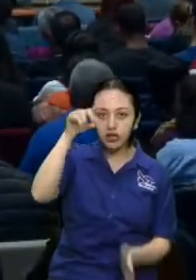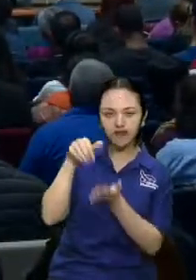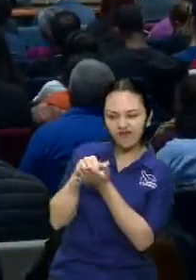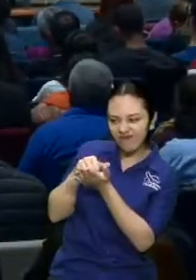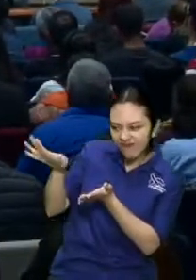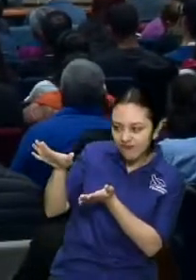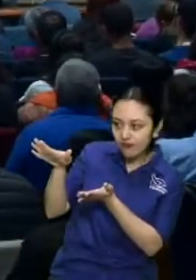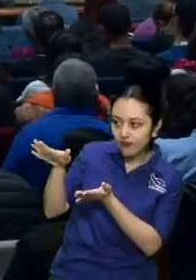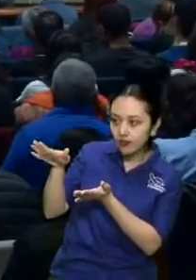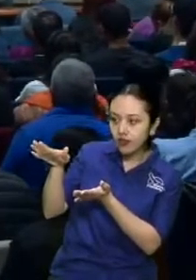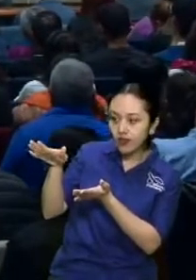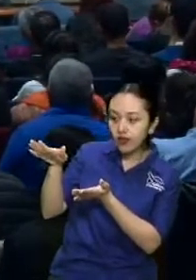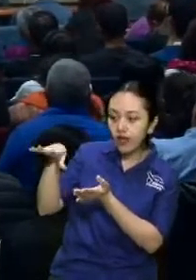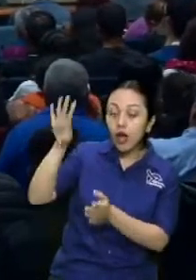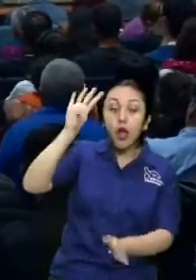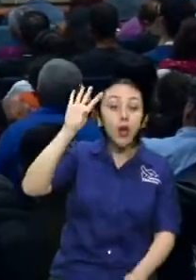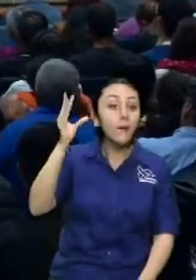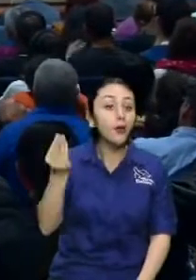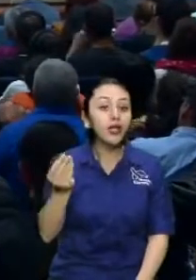Porque no saben cuál es el nombre.